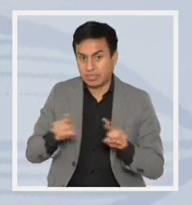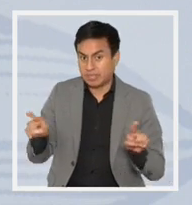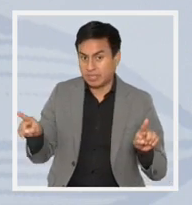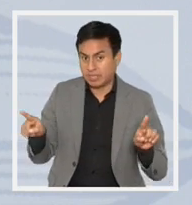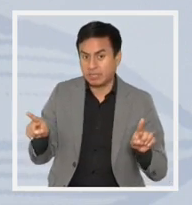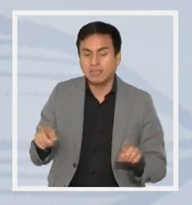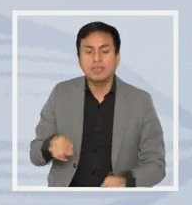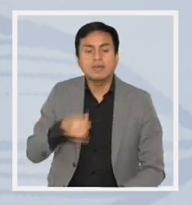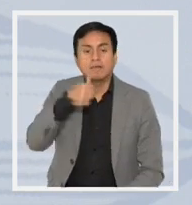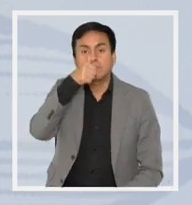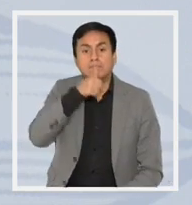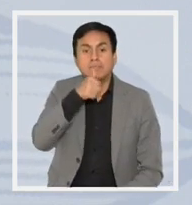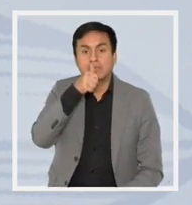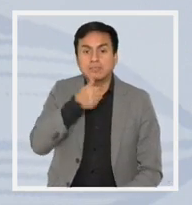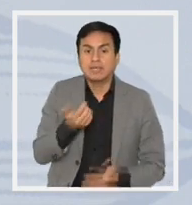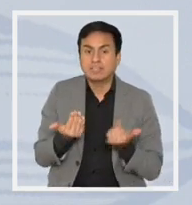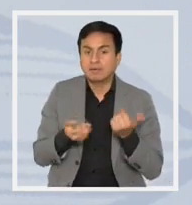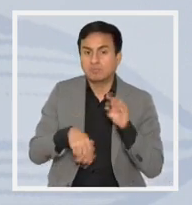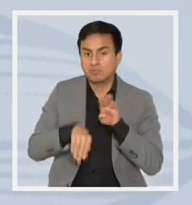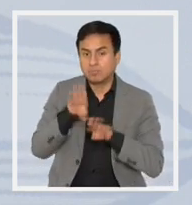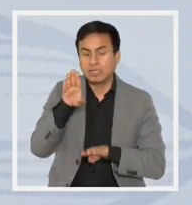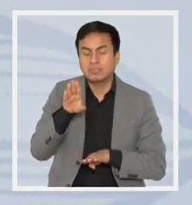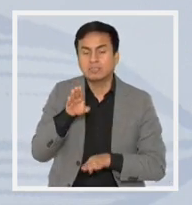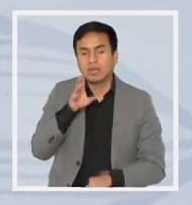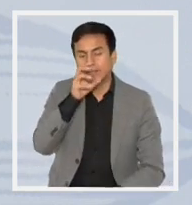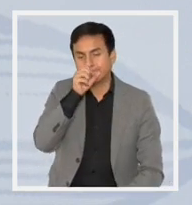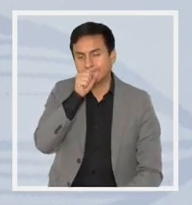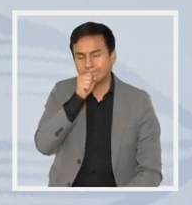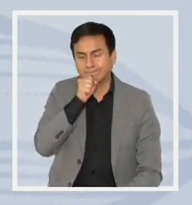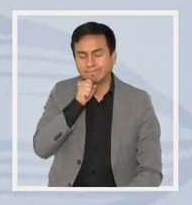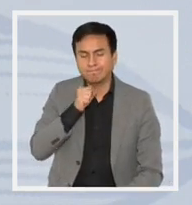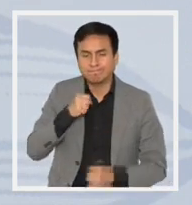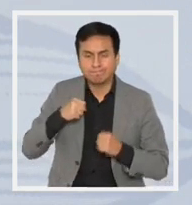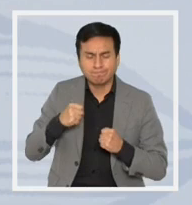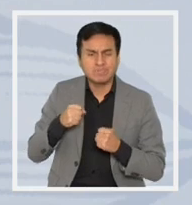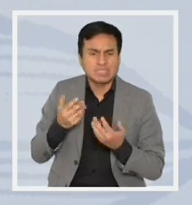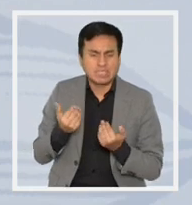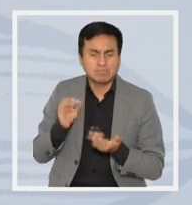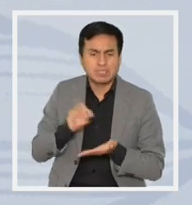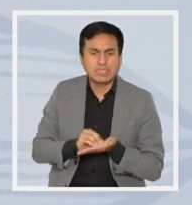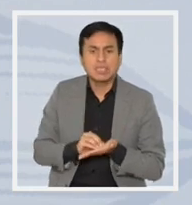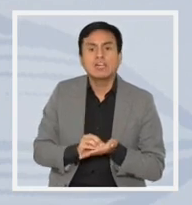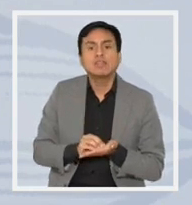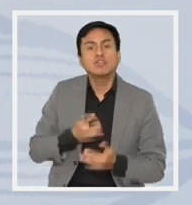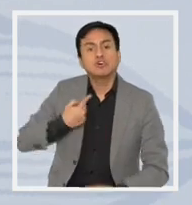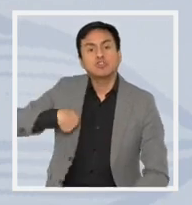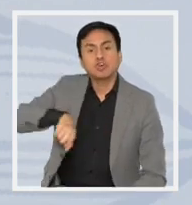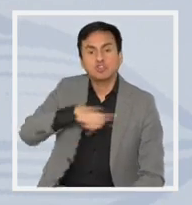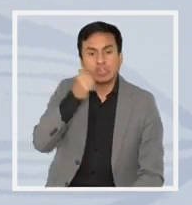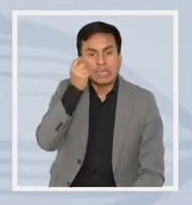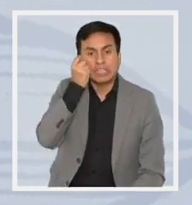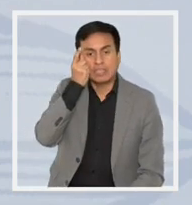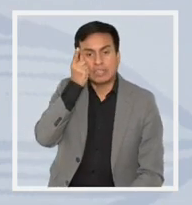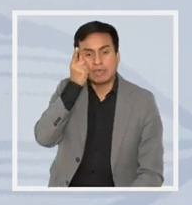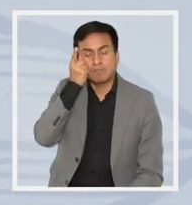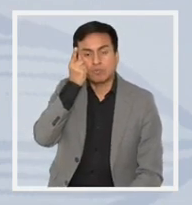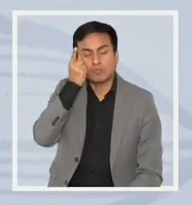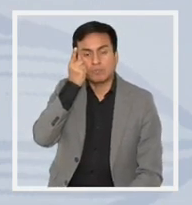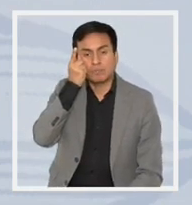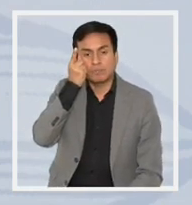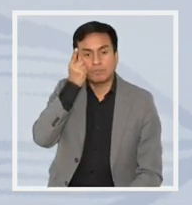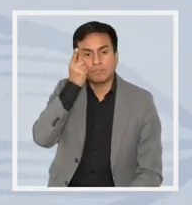Vamos a necesitar mucha paciencia, mucha resiliencia. Y quiero decirles que nosotros entendemos que